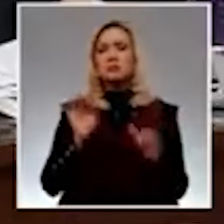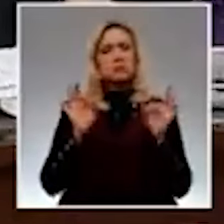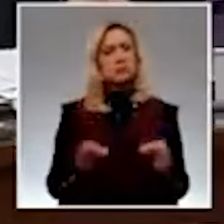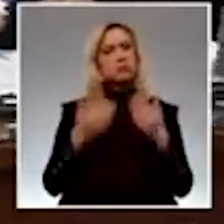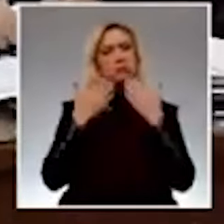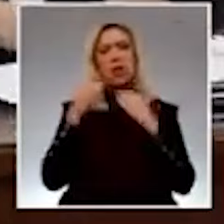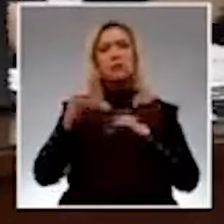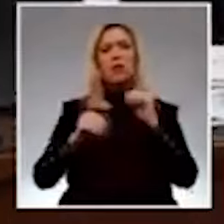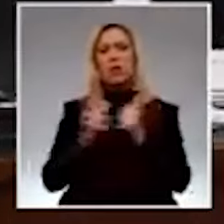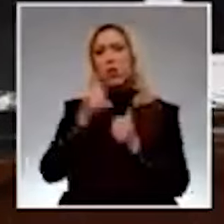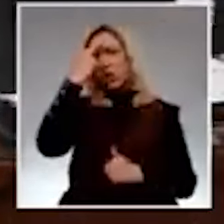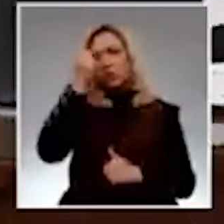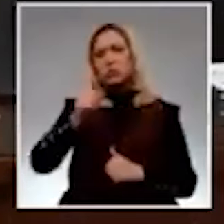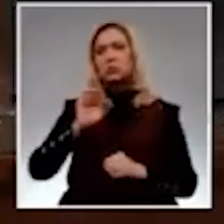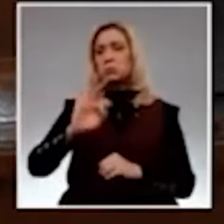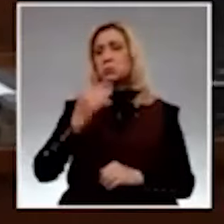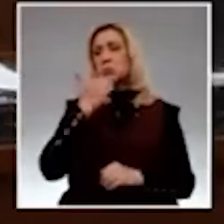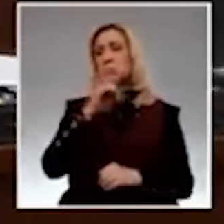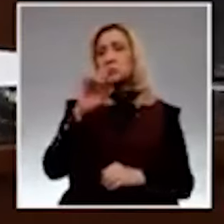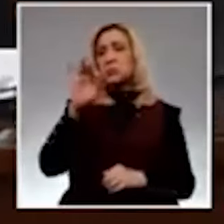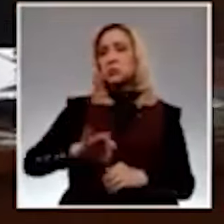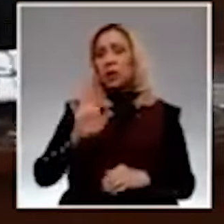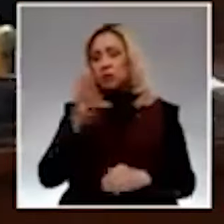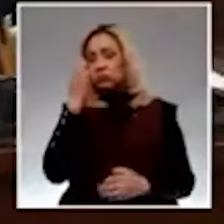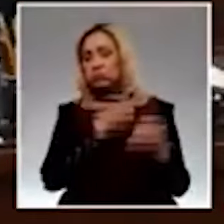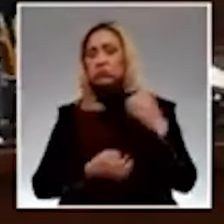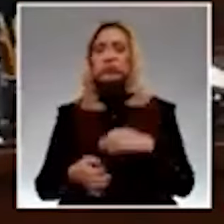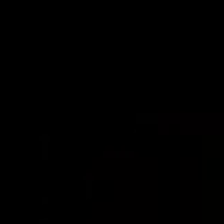fundado y motivado. Para el canal del Poder Judicial de la Federación, Mario López Peña.